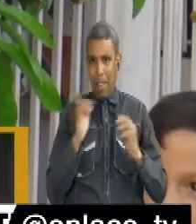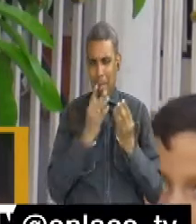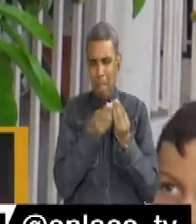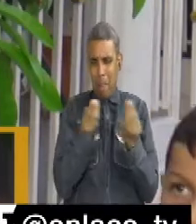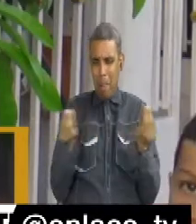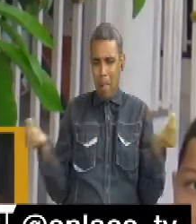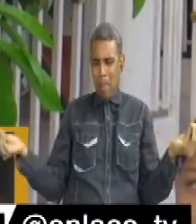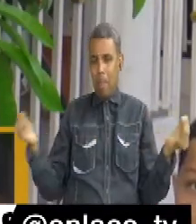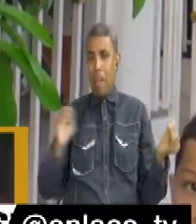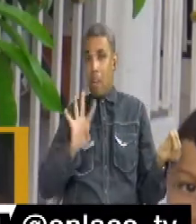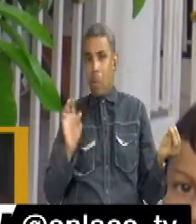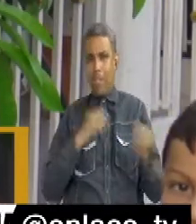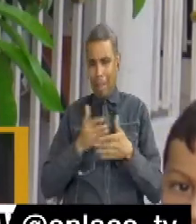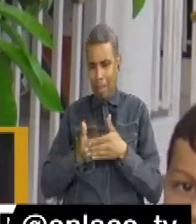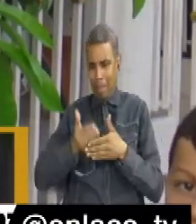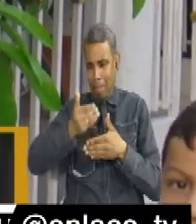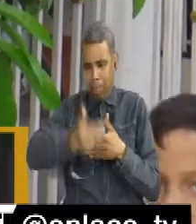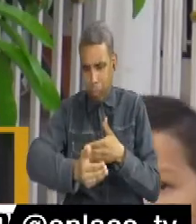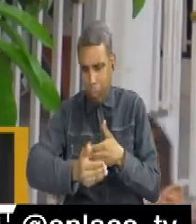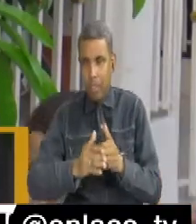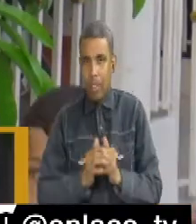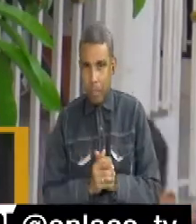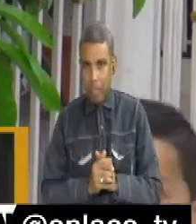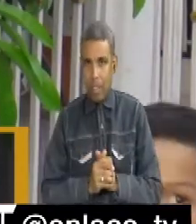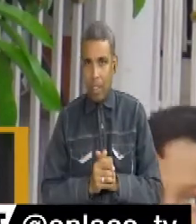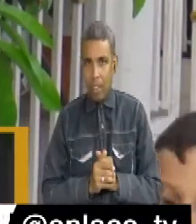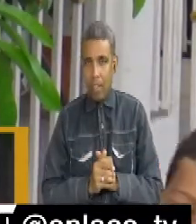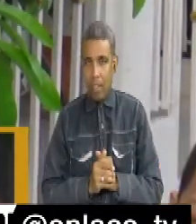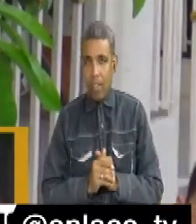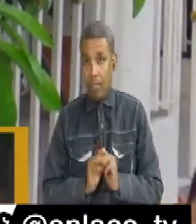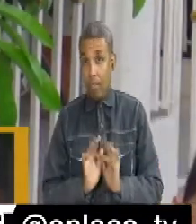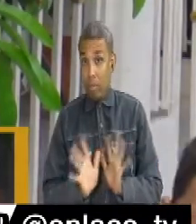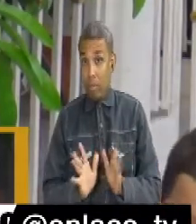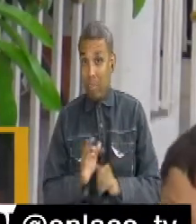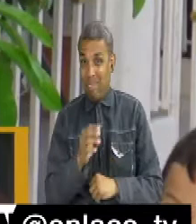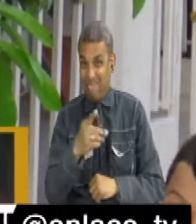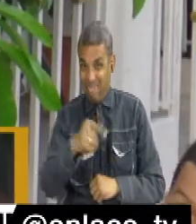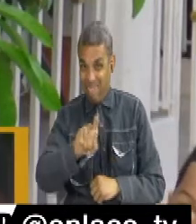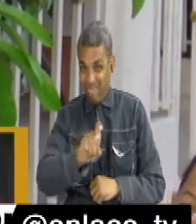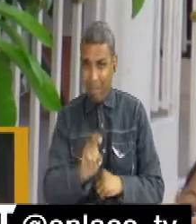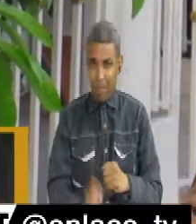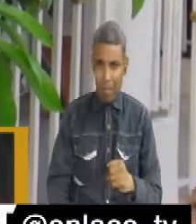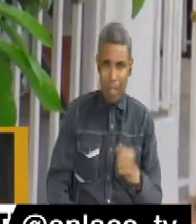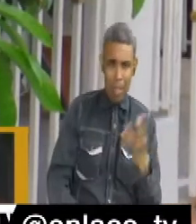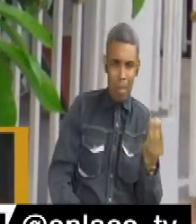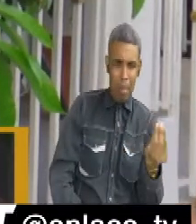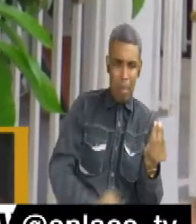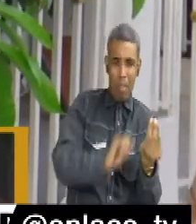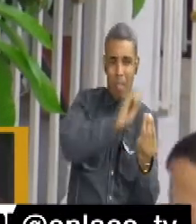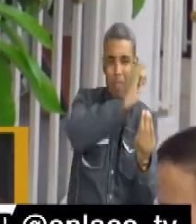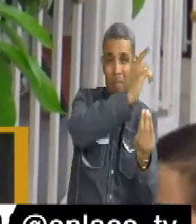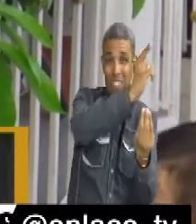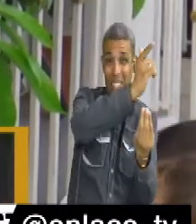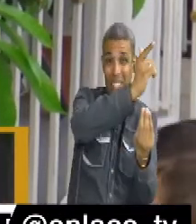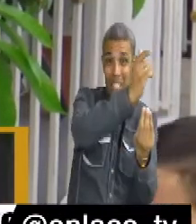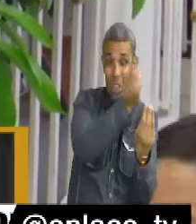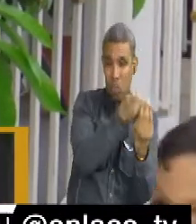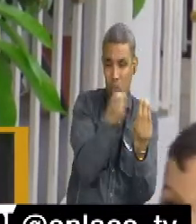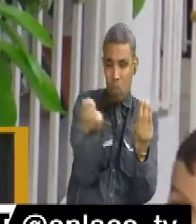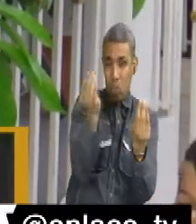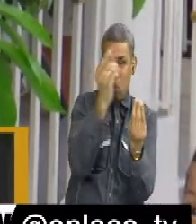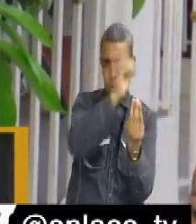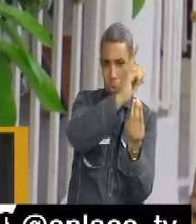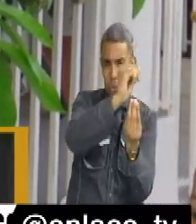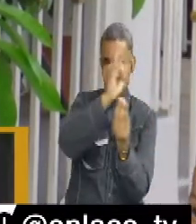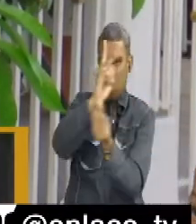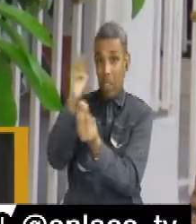fase solamente de esos 40 pues los dividieron en 4 grupos de 10, donde ahora se juega un todos contra